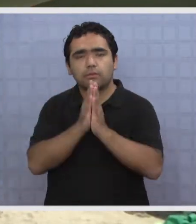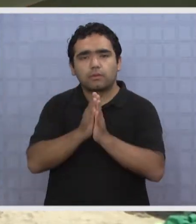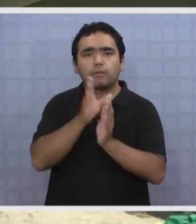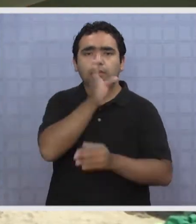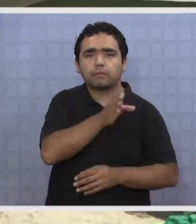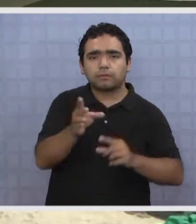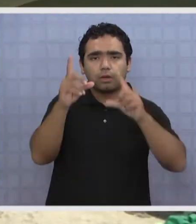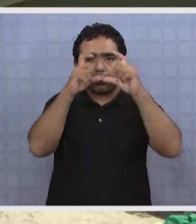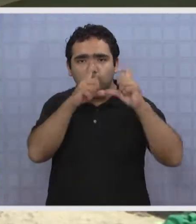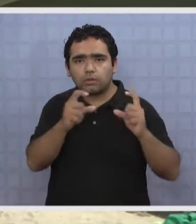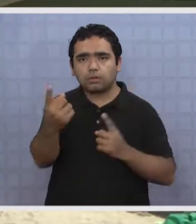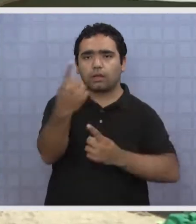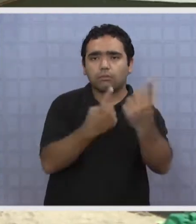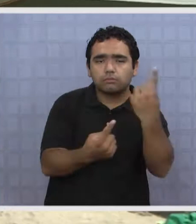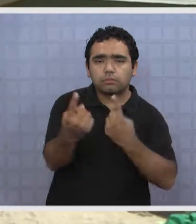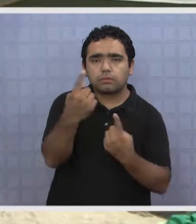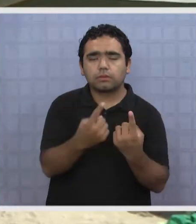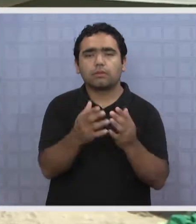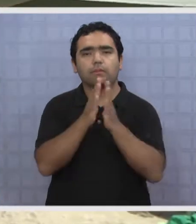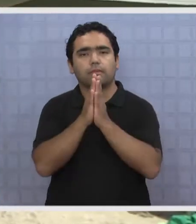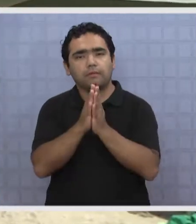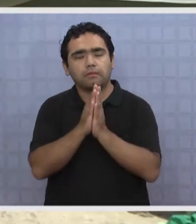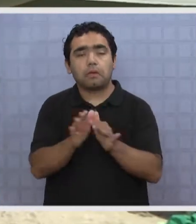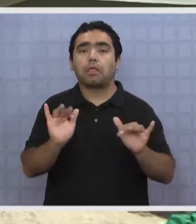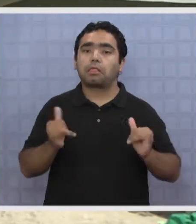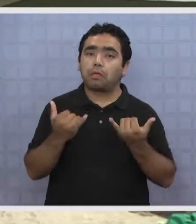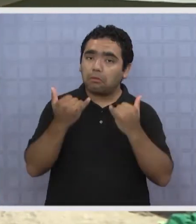turistas que nos visitan, ¿no es cierto?, a que